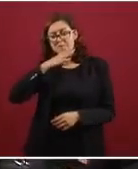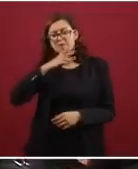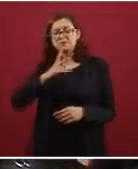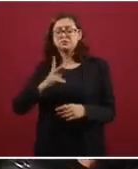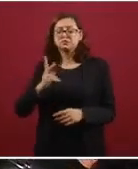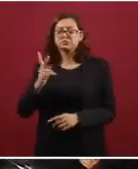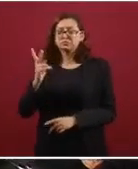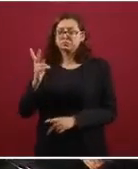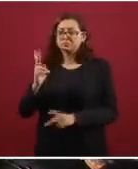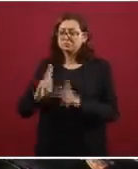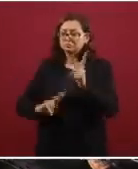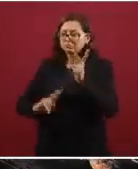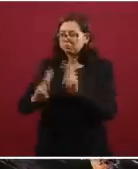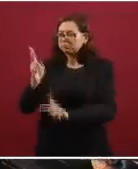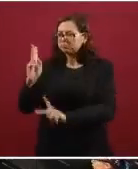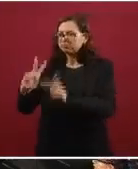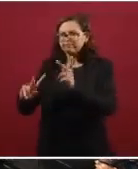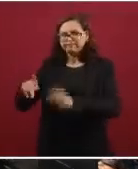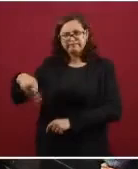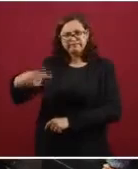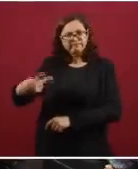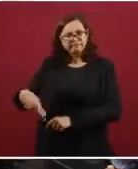variedades criollas que vamos a